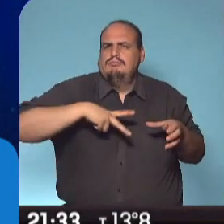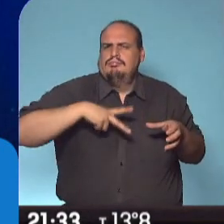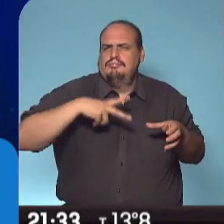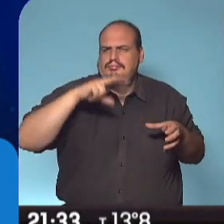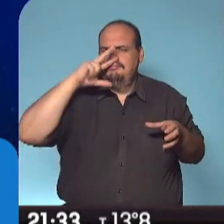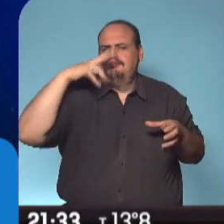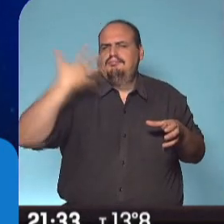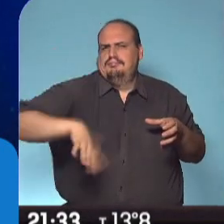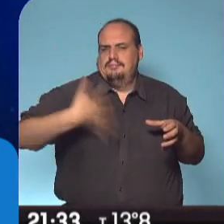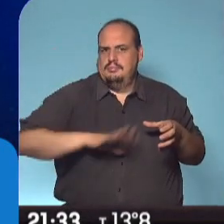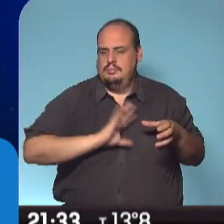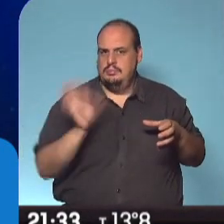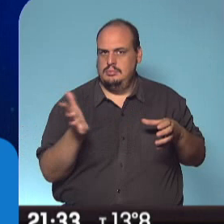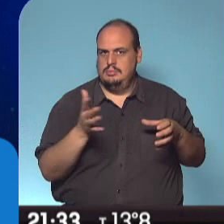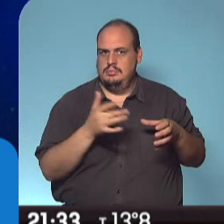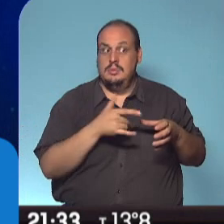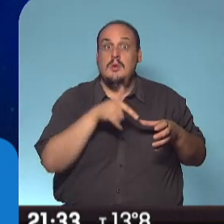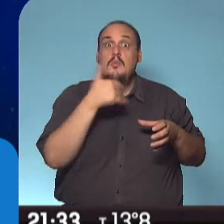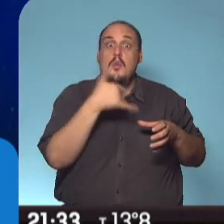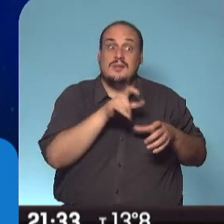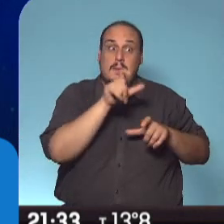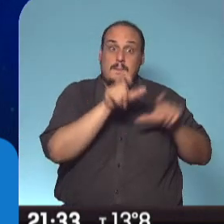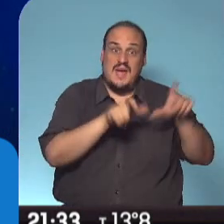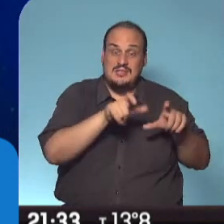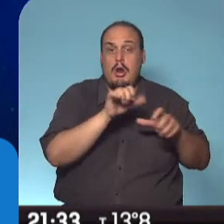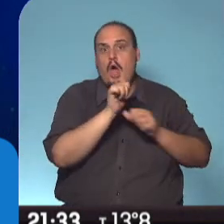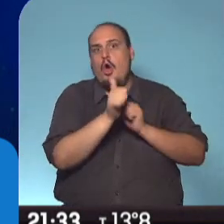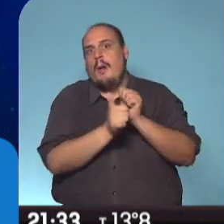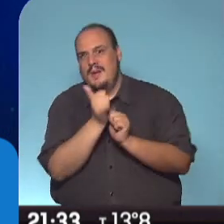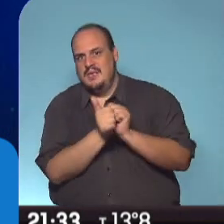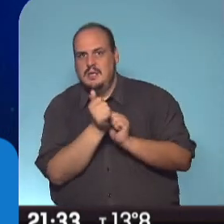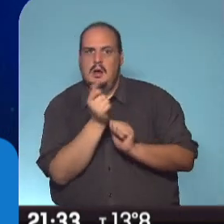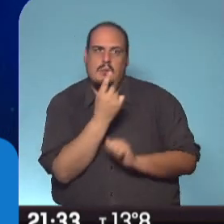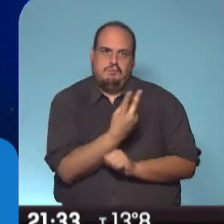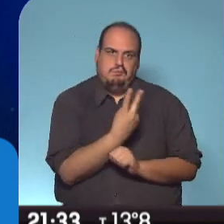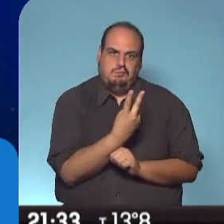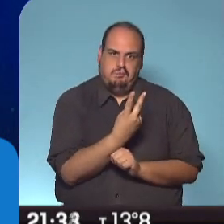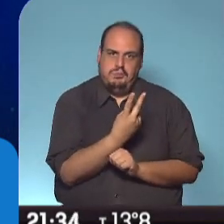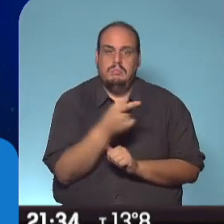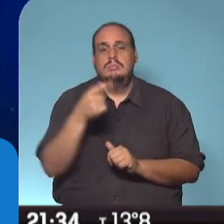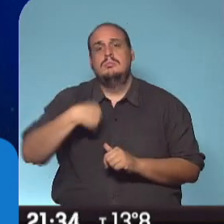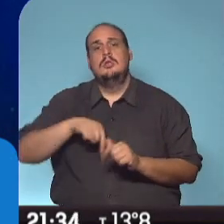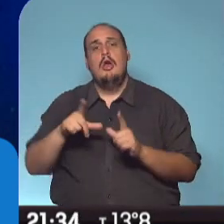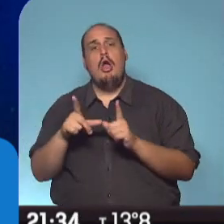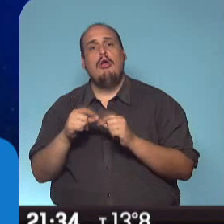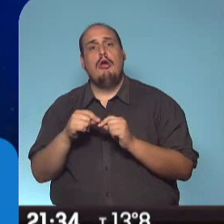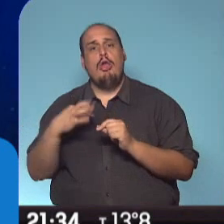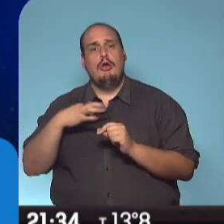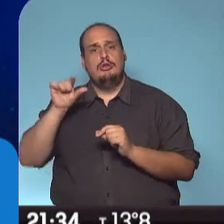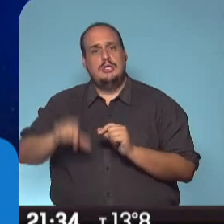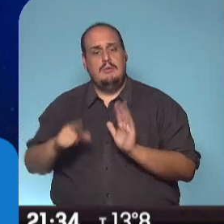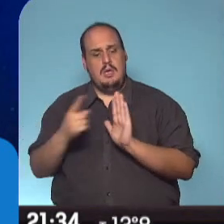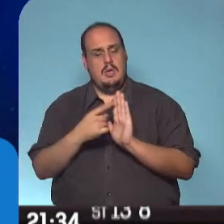riquezas, ya sea de personas o de empresas. Nuestro Código Civil define